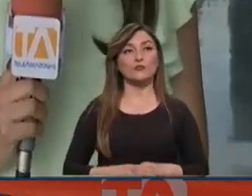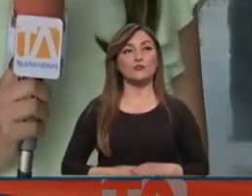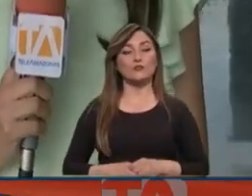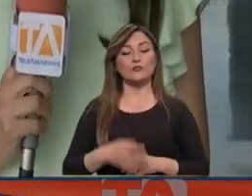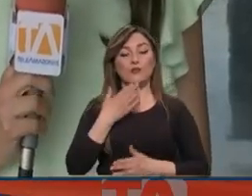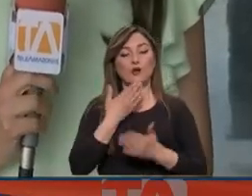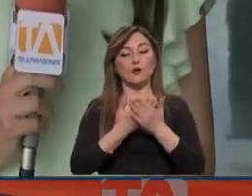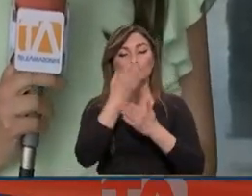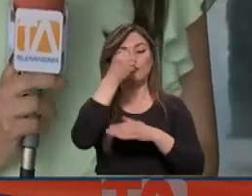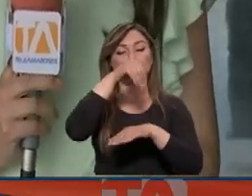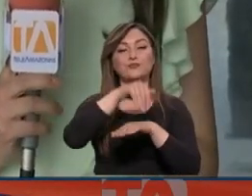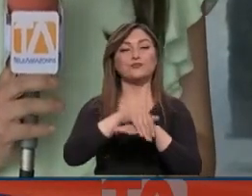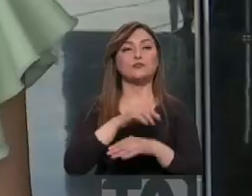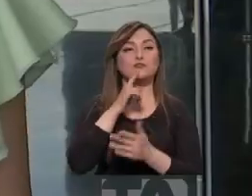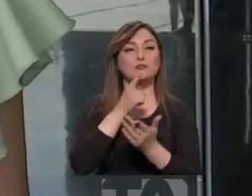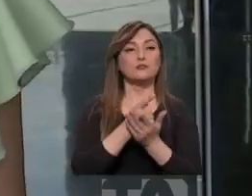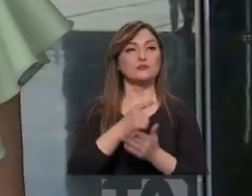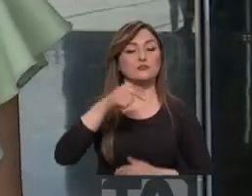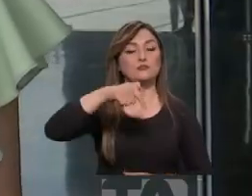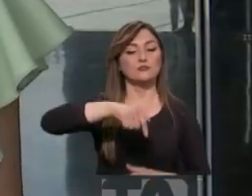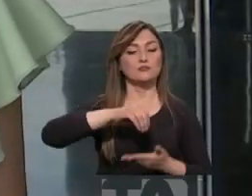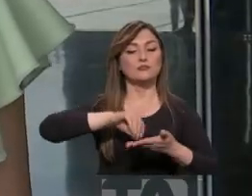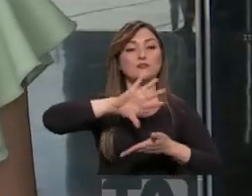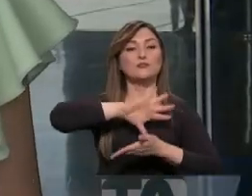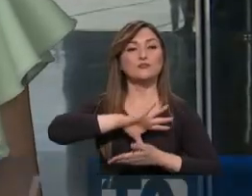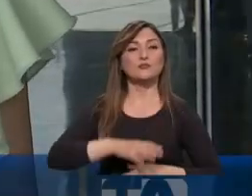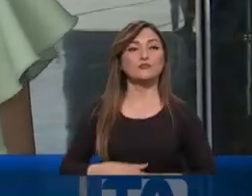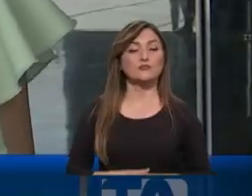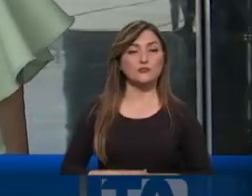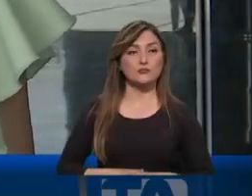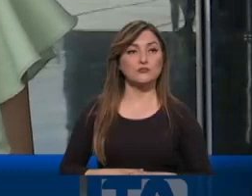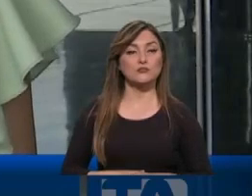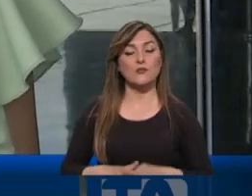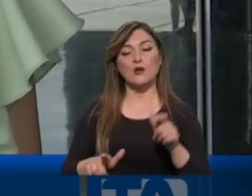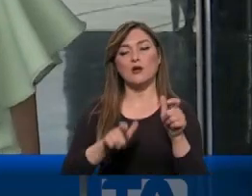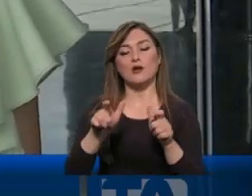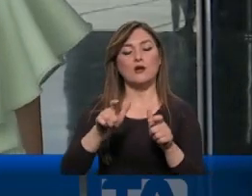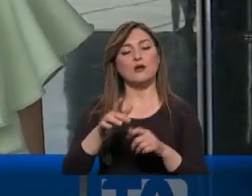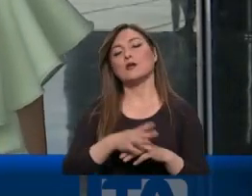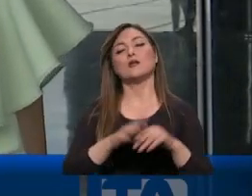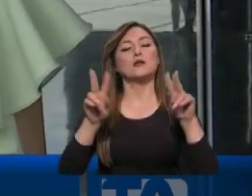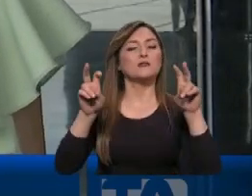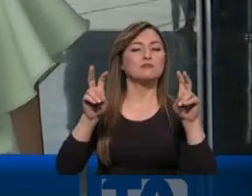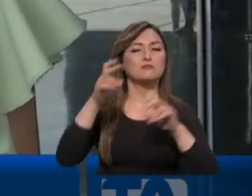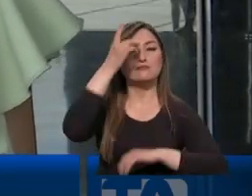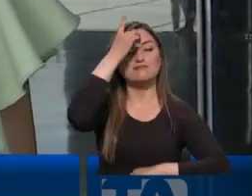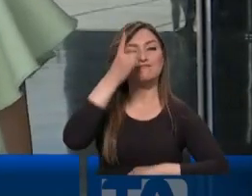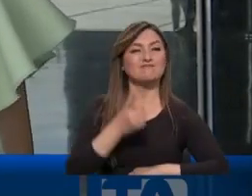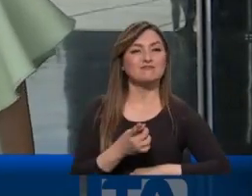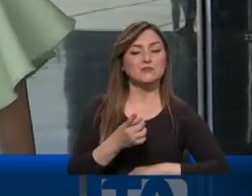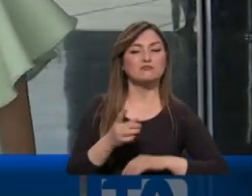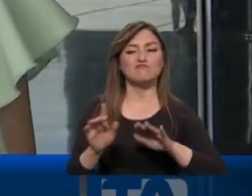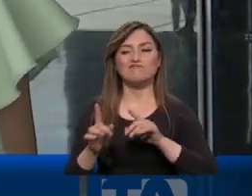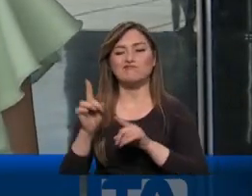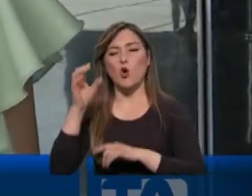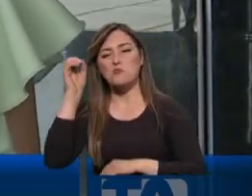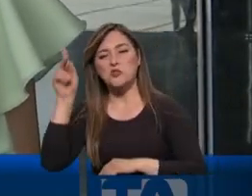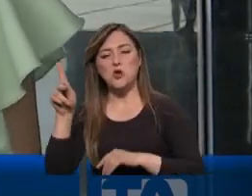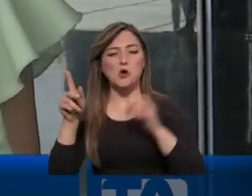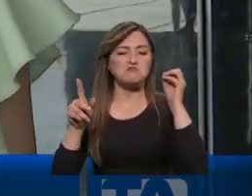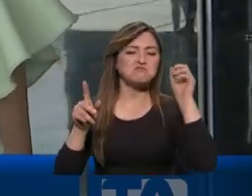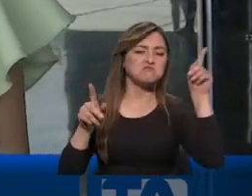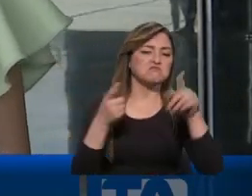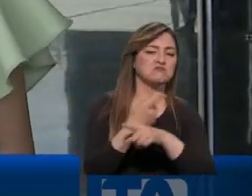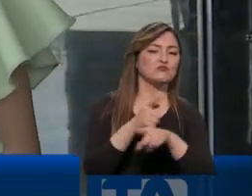¿cómo está? Muy buenas tardes. Así es, aquí en la Asamblea Nacional hay posturas divididas sobre este pedido que realizó la Contraloría General del